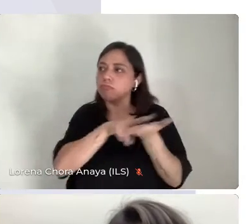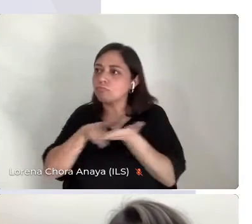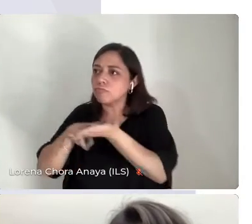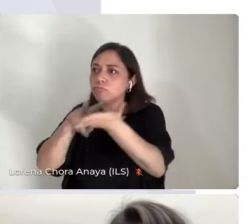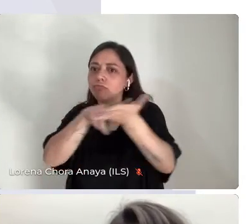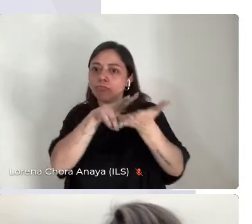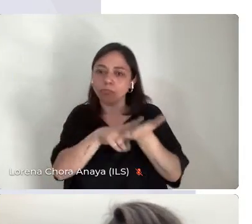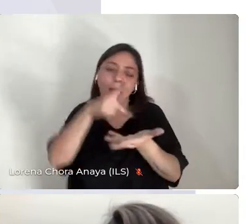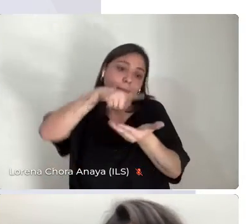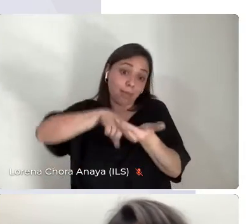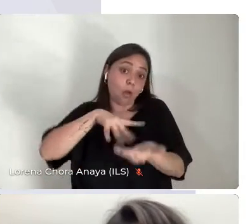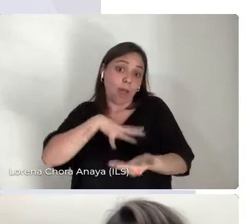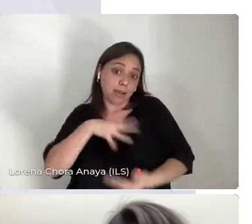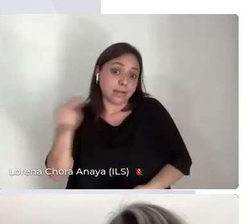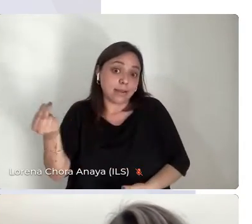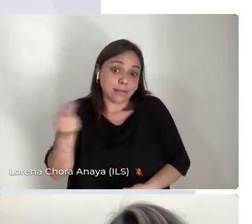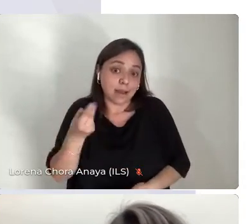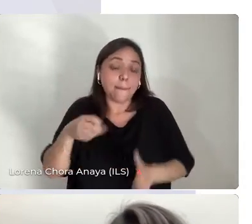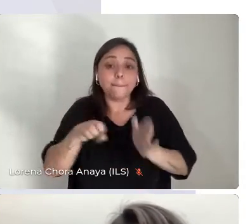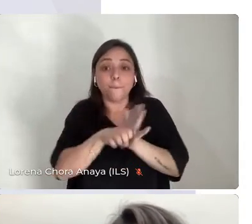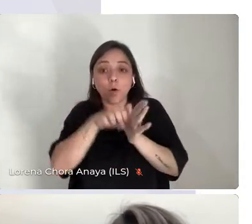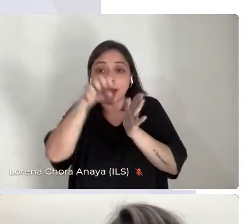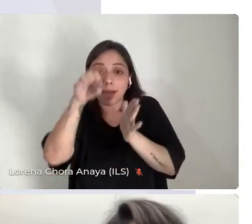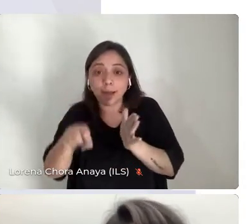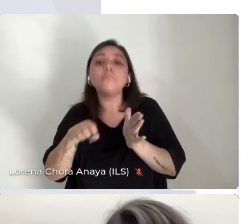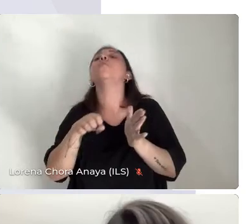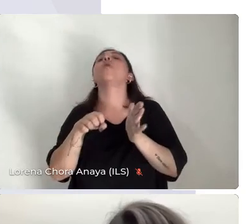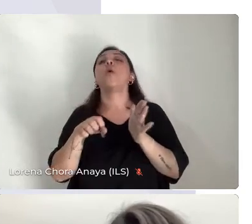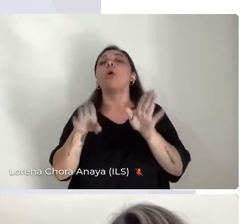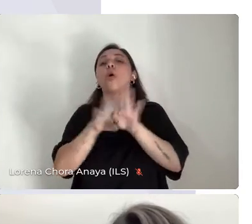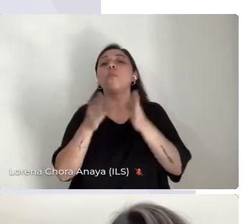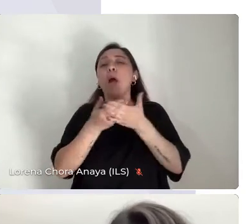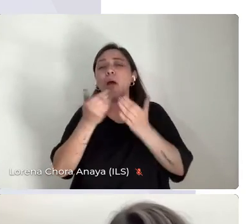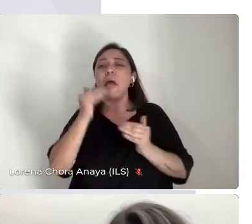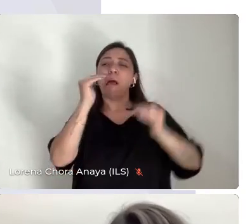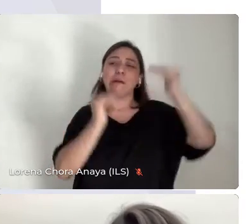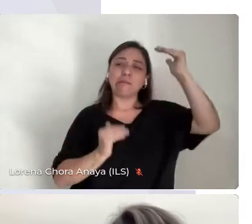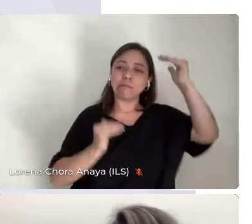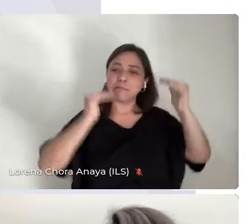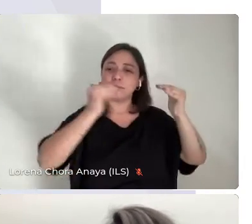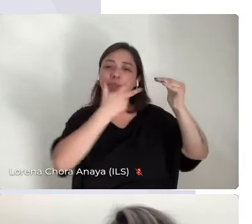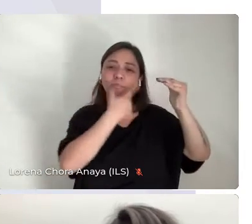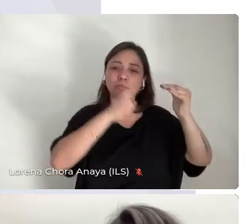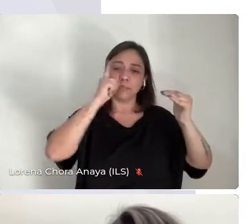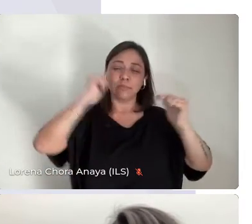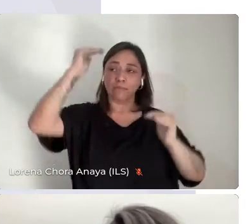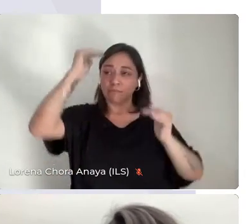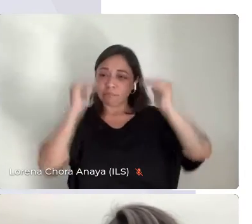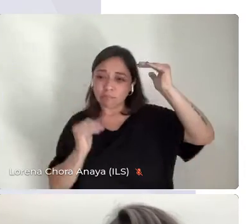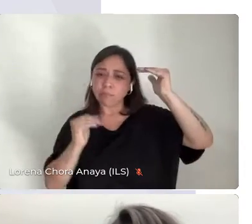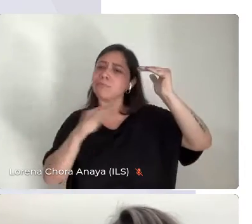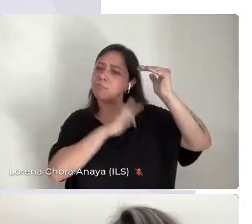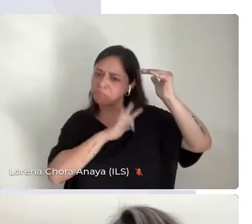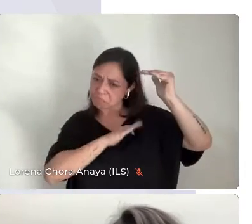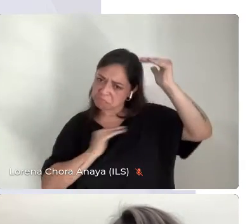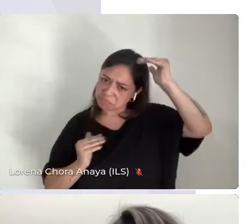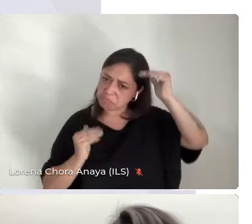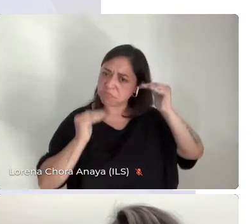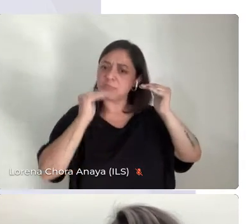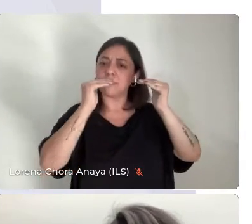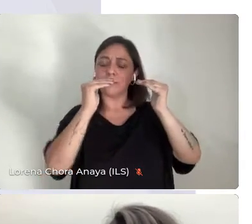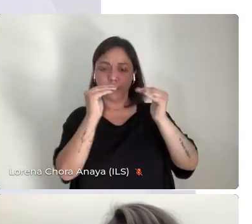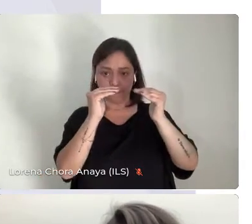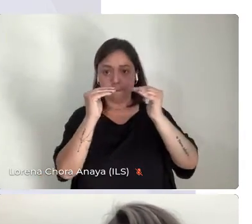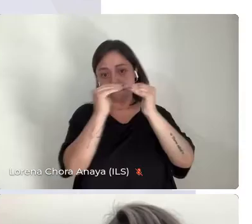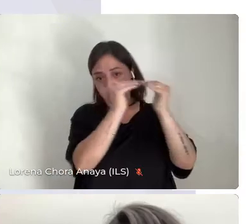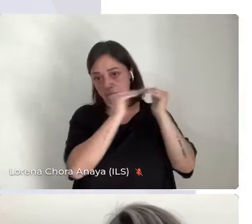como lo es el poder cerrar una brecha que hoy día impacta en la carga laboral. Importante, vemos